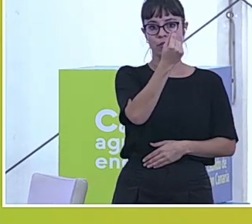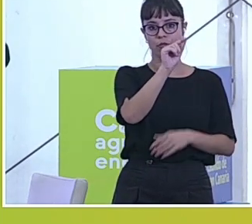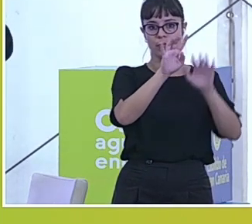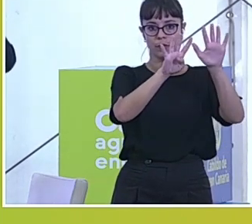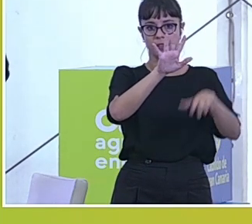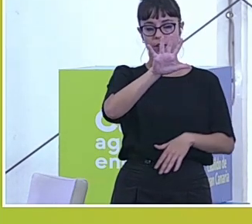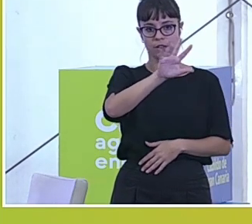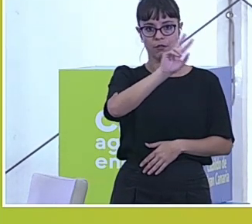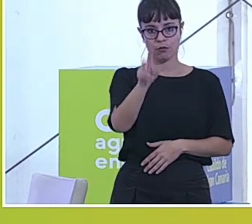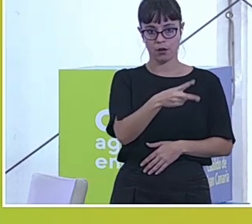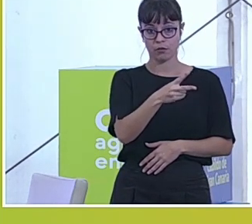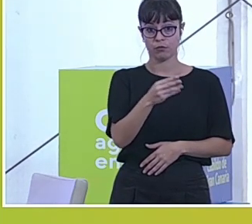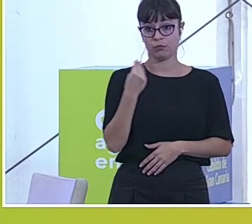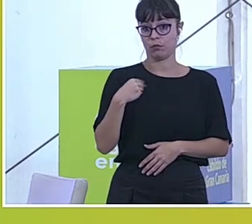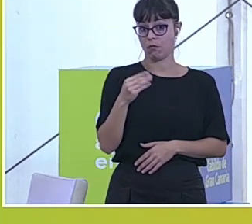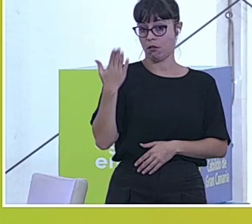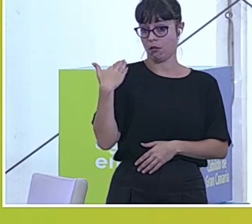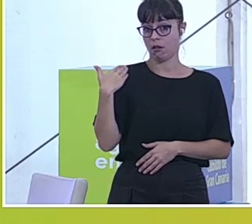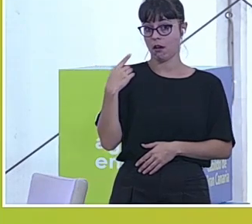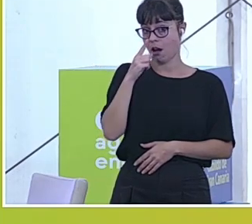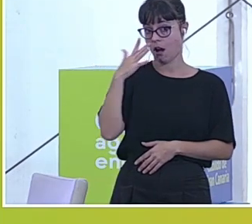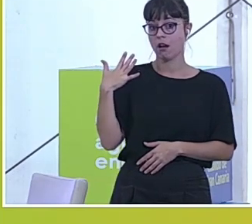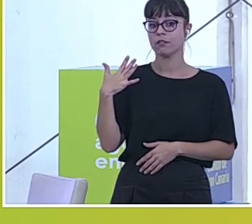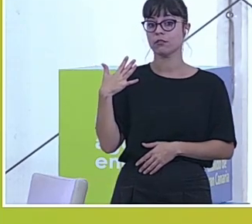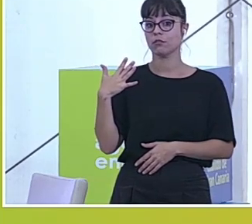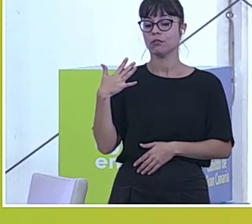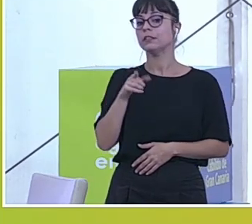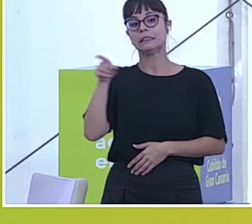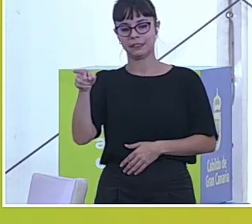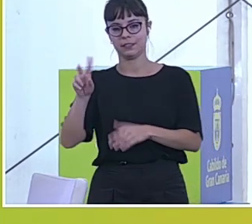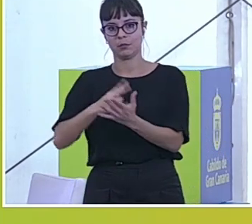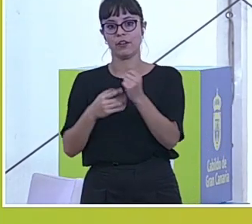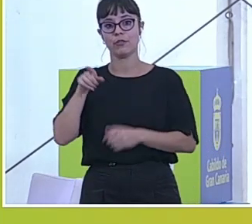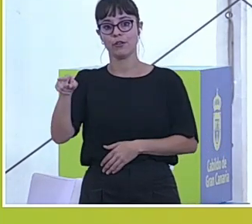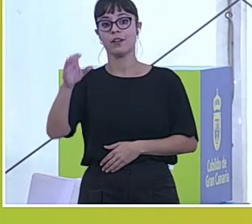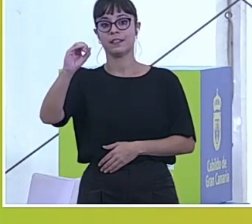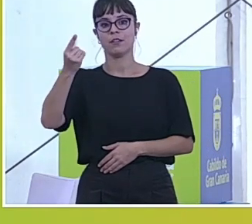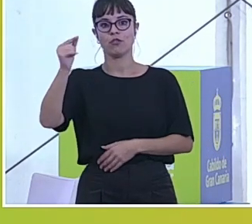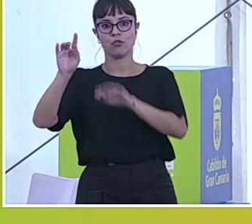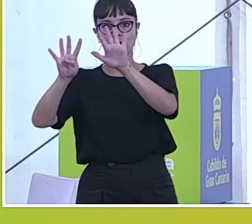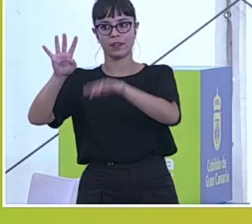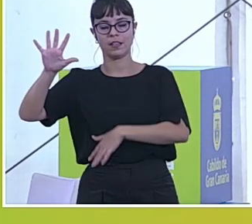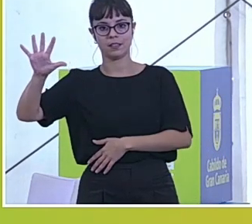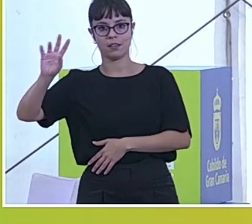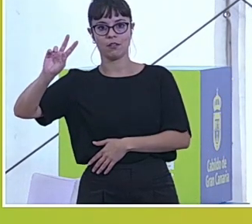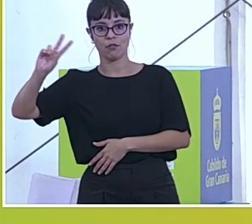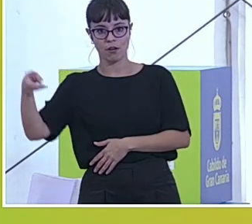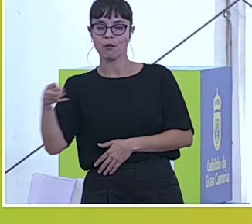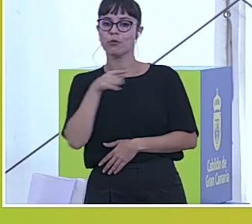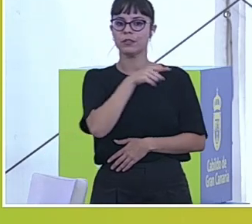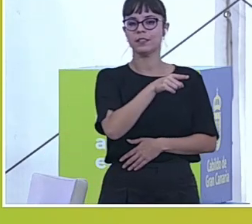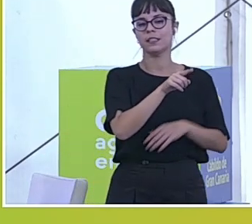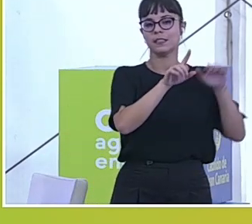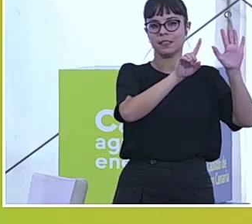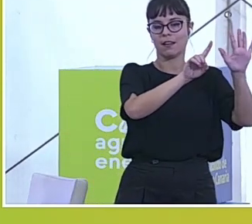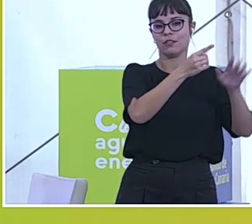estado más o menos en los últimos años. Estaríamos hablando de 6,7, 6,8 euros el kilogramo. O sea, el hidrógeno